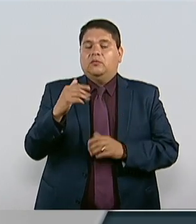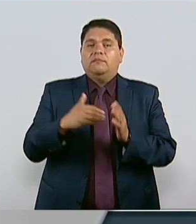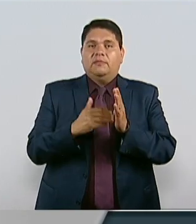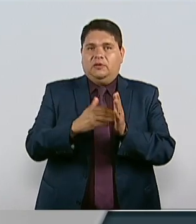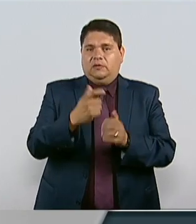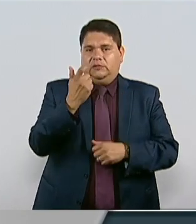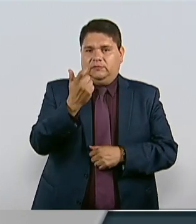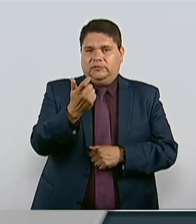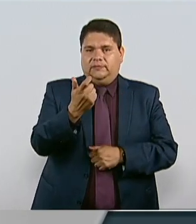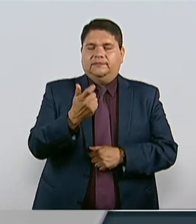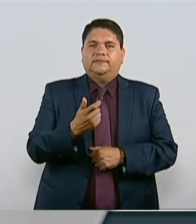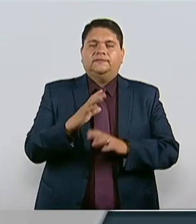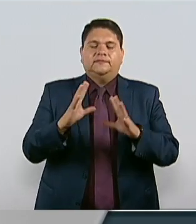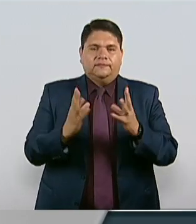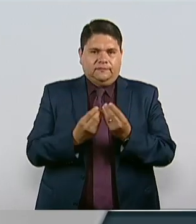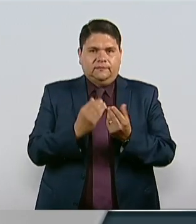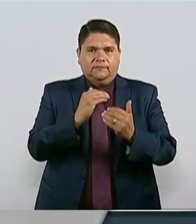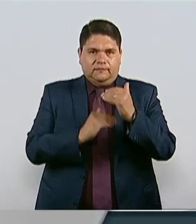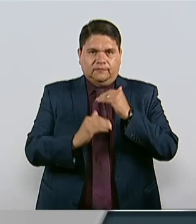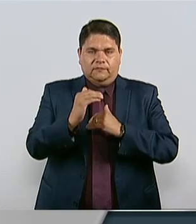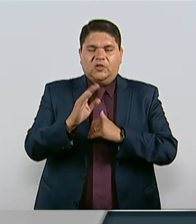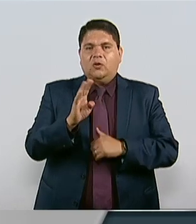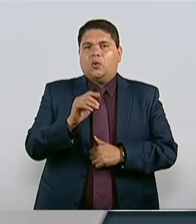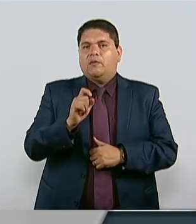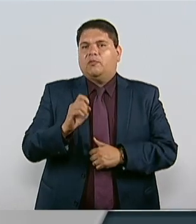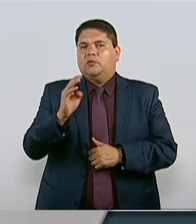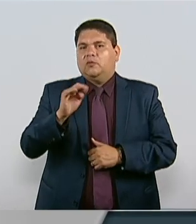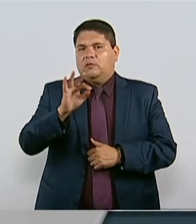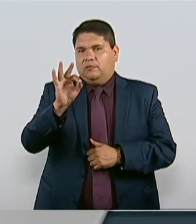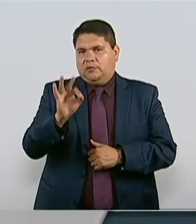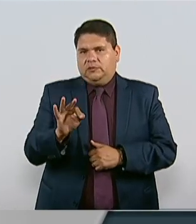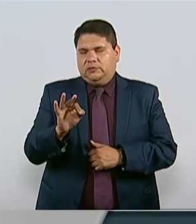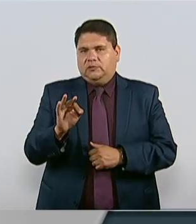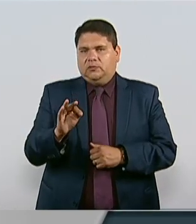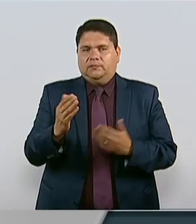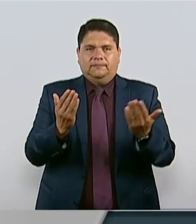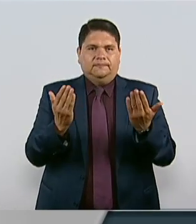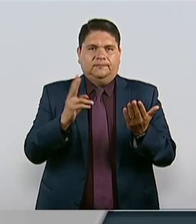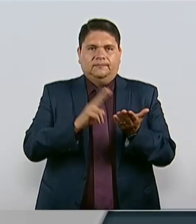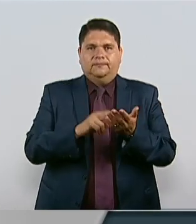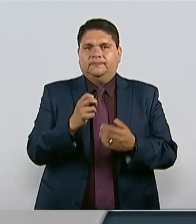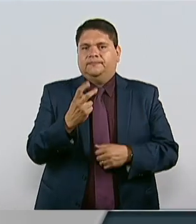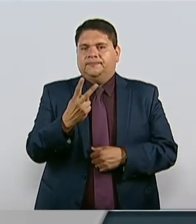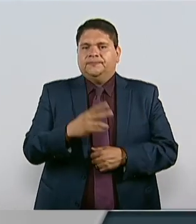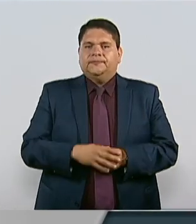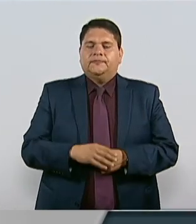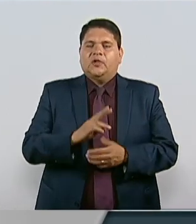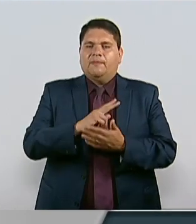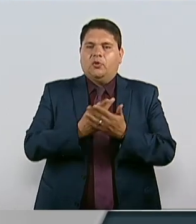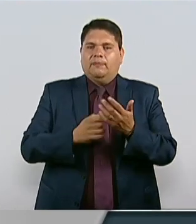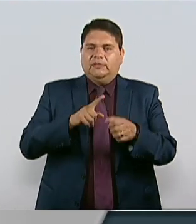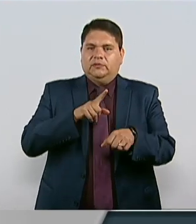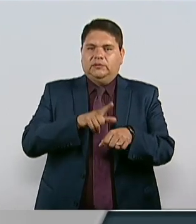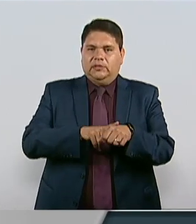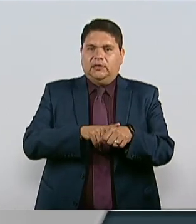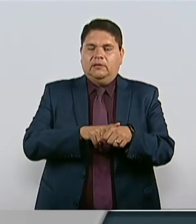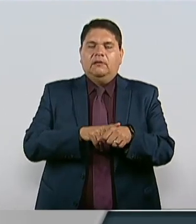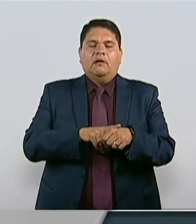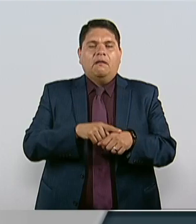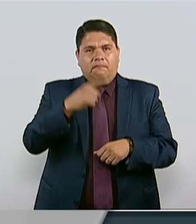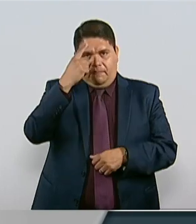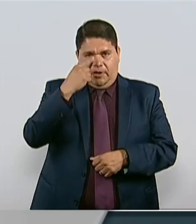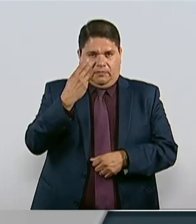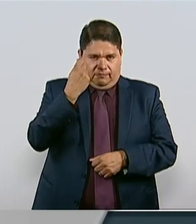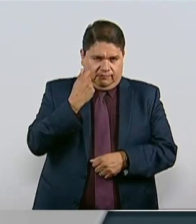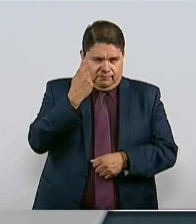2.432.771.000.000 de pesos, que significa un incremento de 9.9% respecto a 2022. De los programas sociales, para los adultos